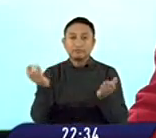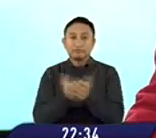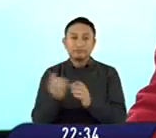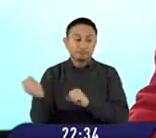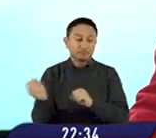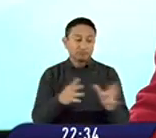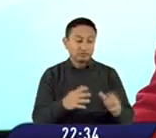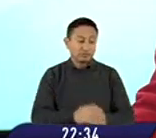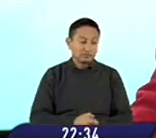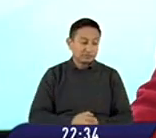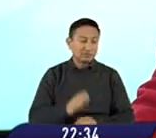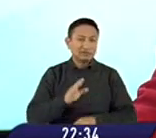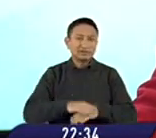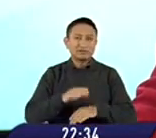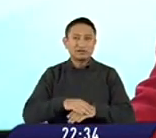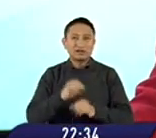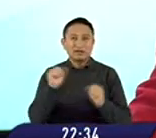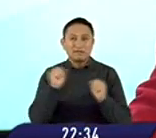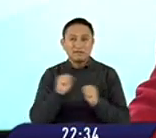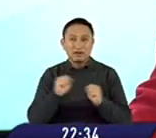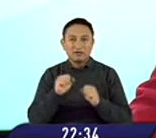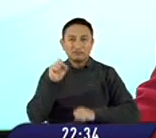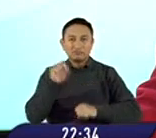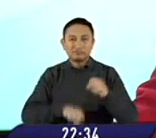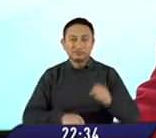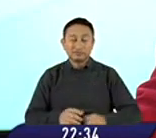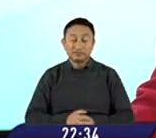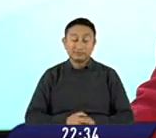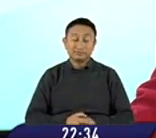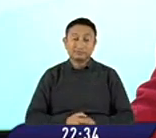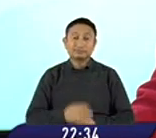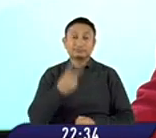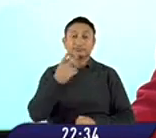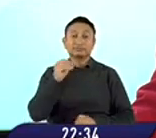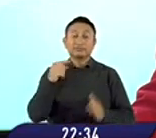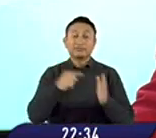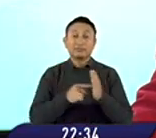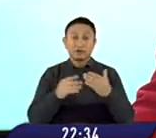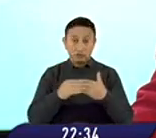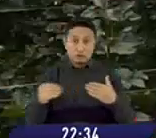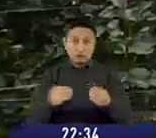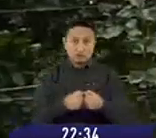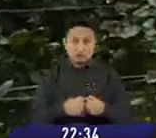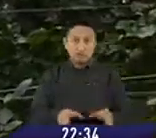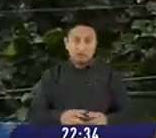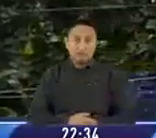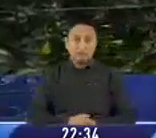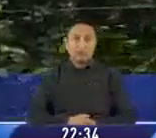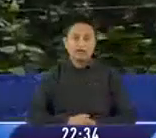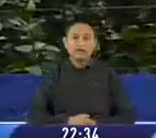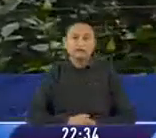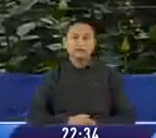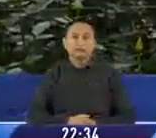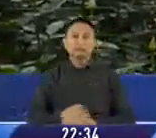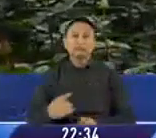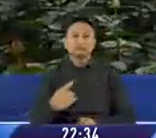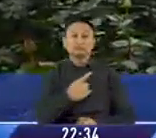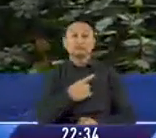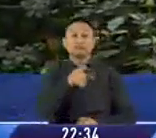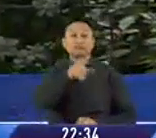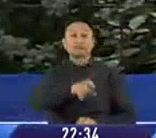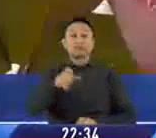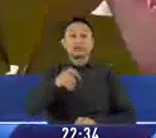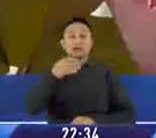alteraciones en la cadena de frío. Las pérdidas superan los $20.000. Los floricultores